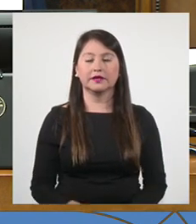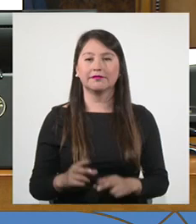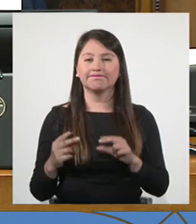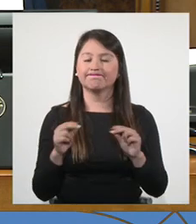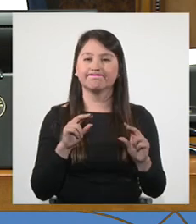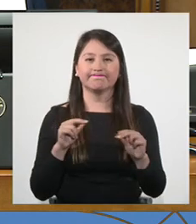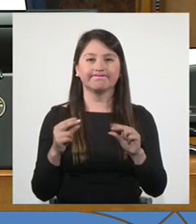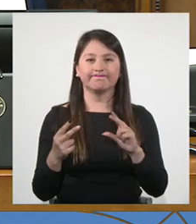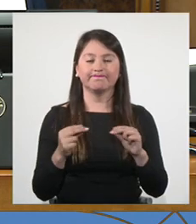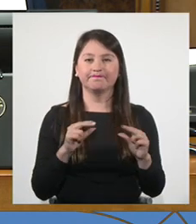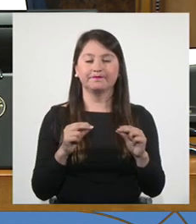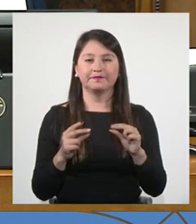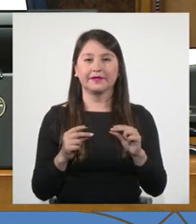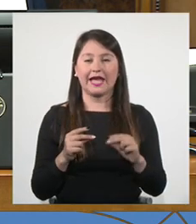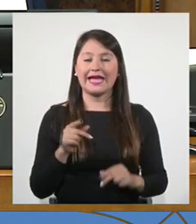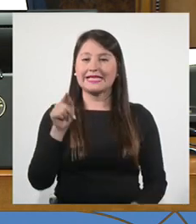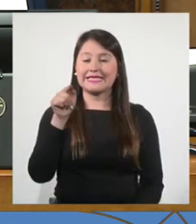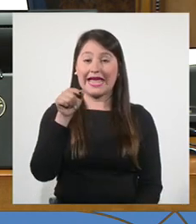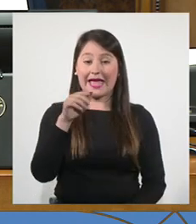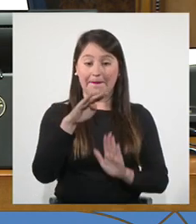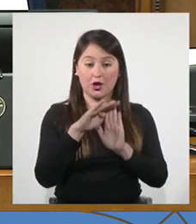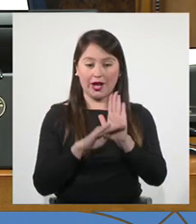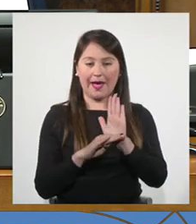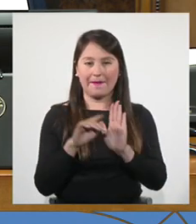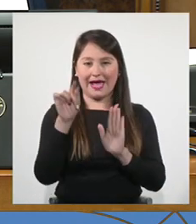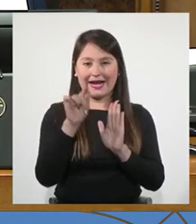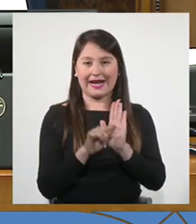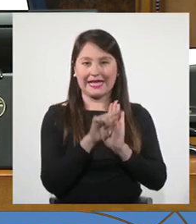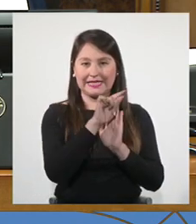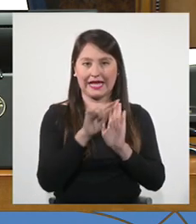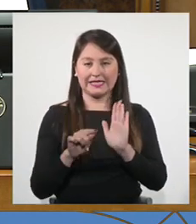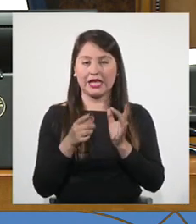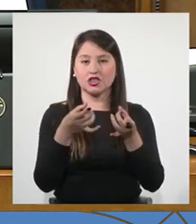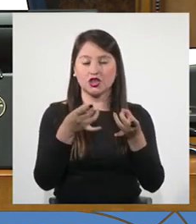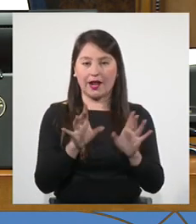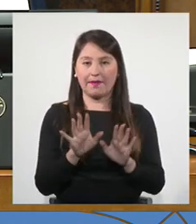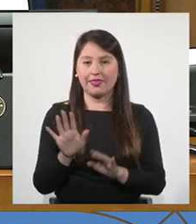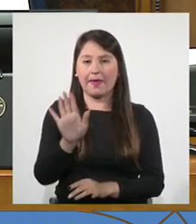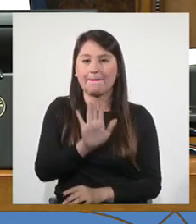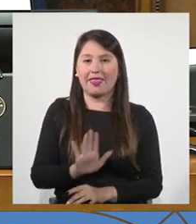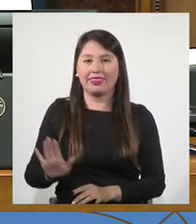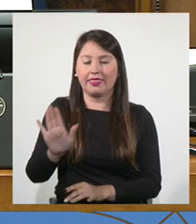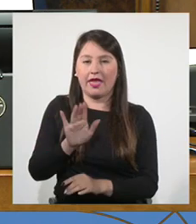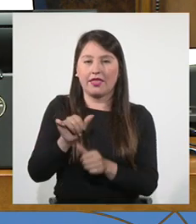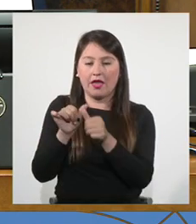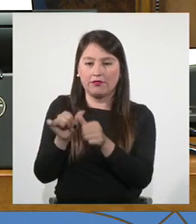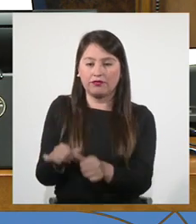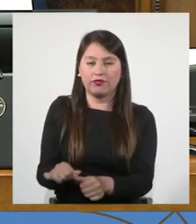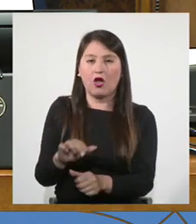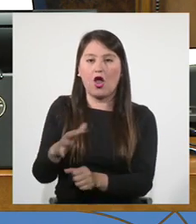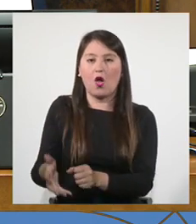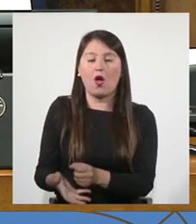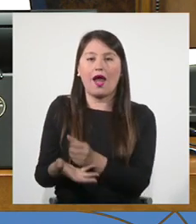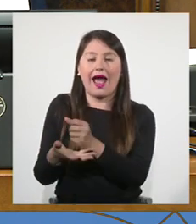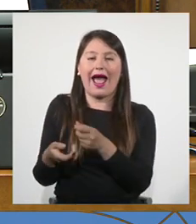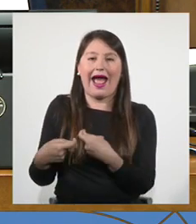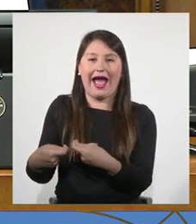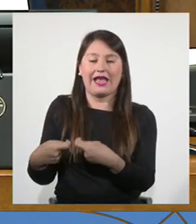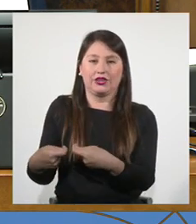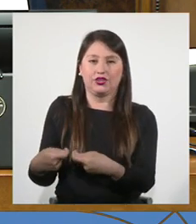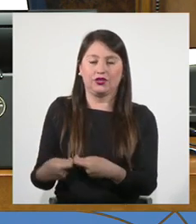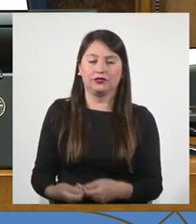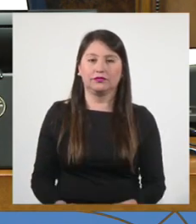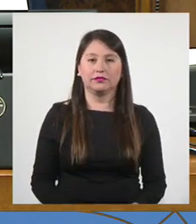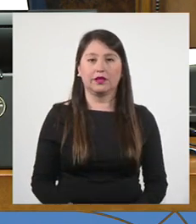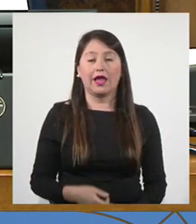gastos permanentes. Se rechaza el programa y se mantienen solo los gastos permanentes, ¿no? Eso es lo que pasa porque no hubo una explicación también